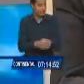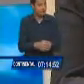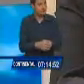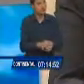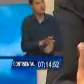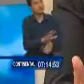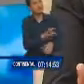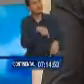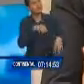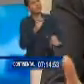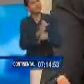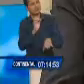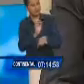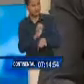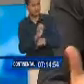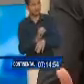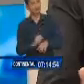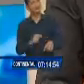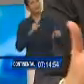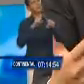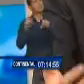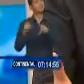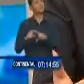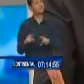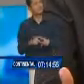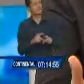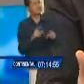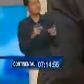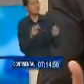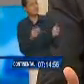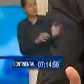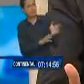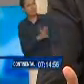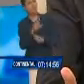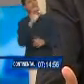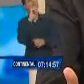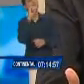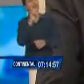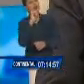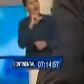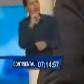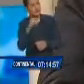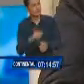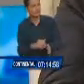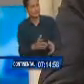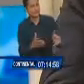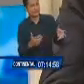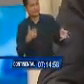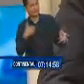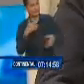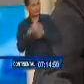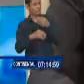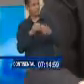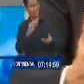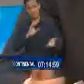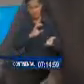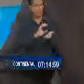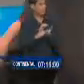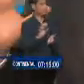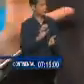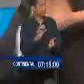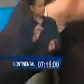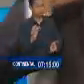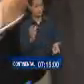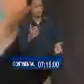los mercados de valores todavía no terminan de despegar, que son incipientes, no hay dónde invertir tanto como para